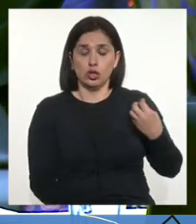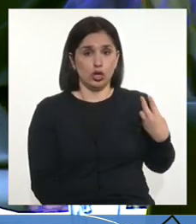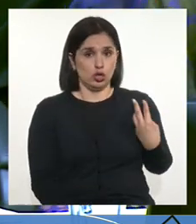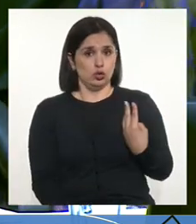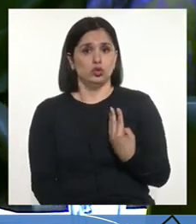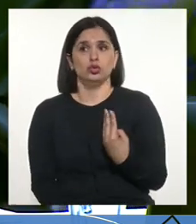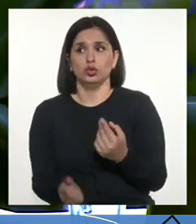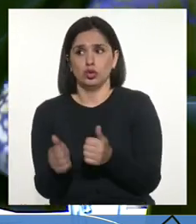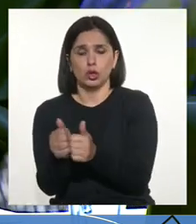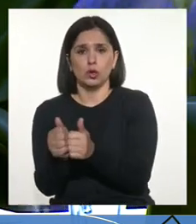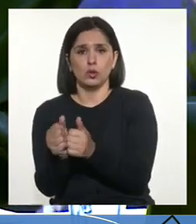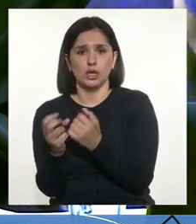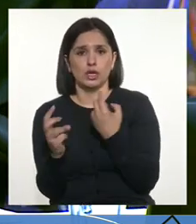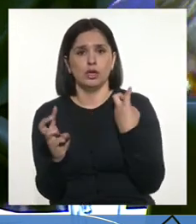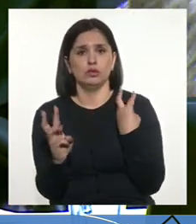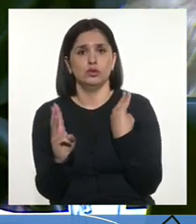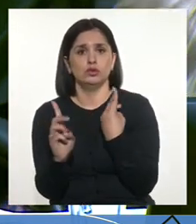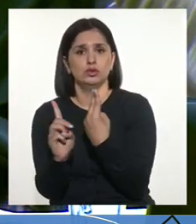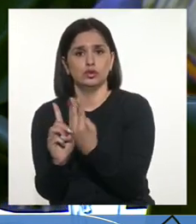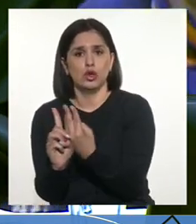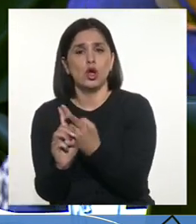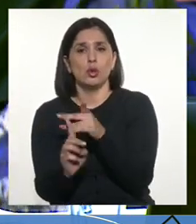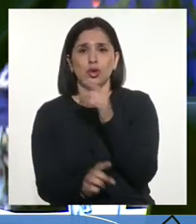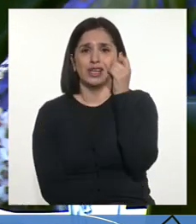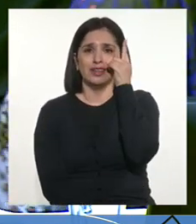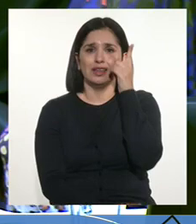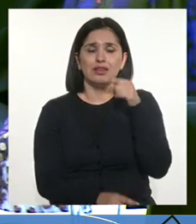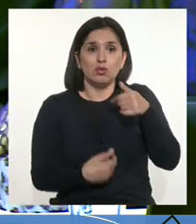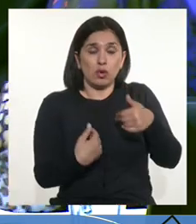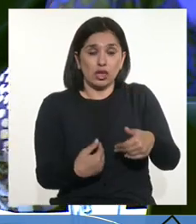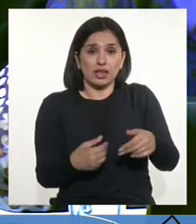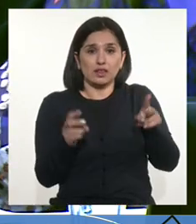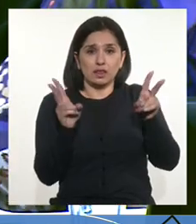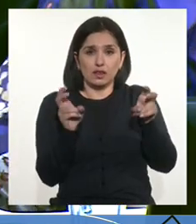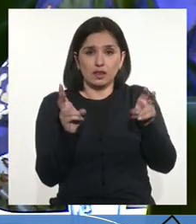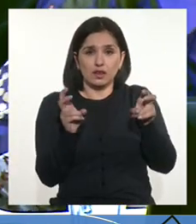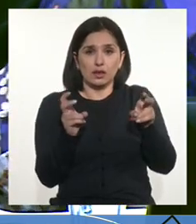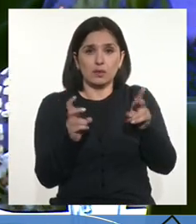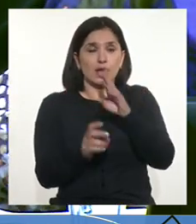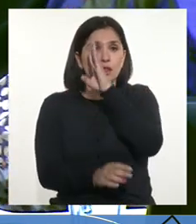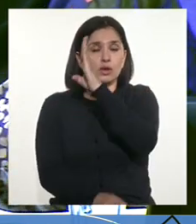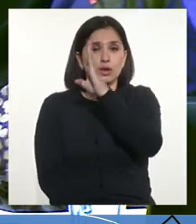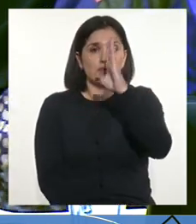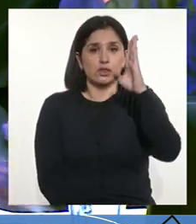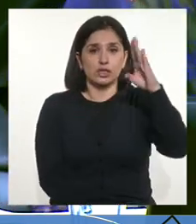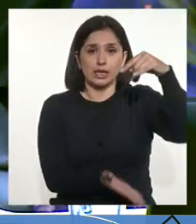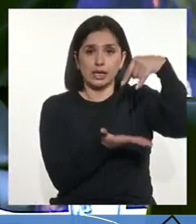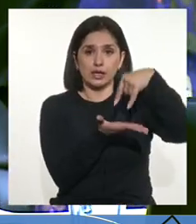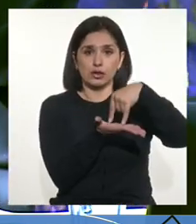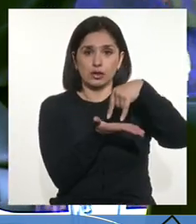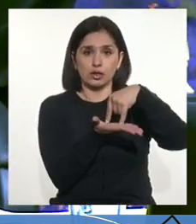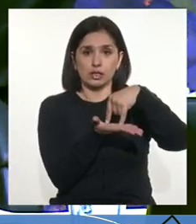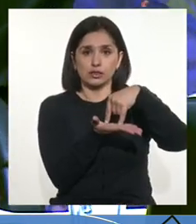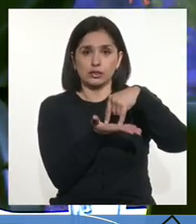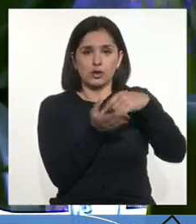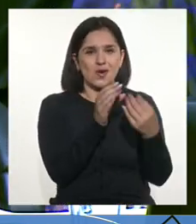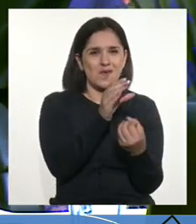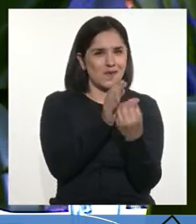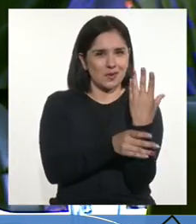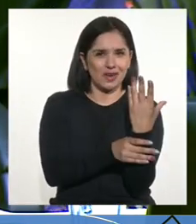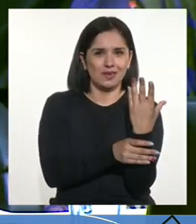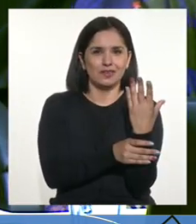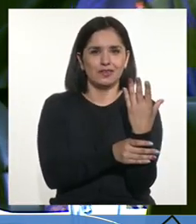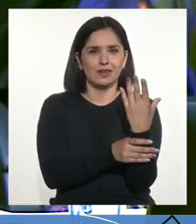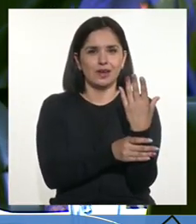entendimos que esto de ser una una biblioteca del congreso a la vanguardia